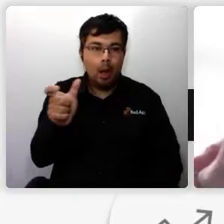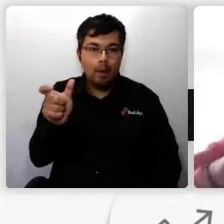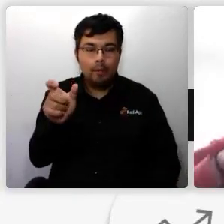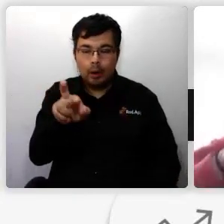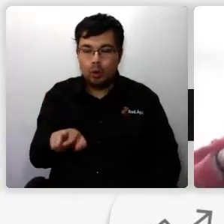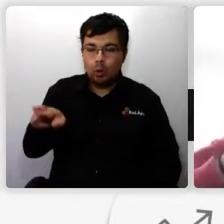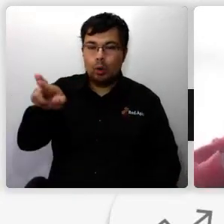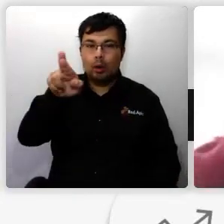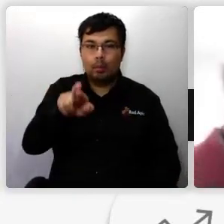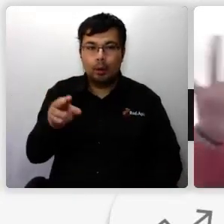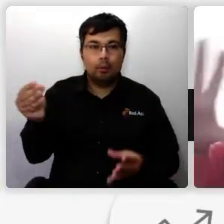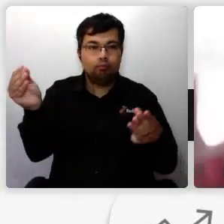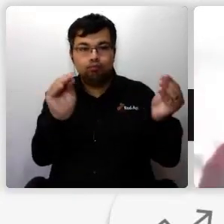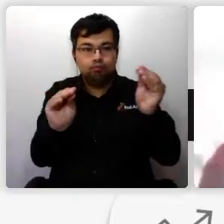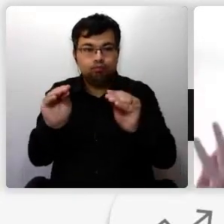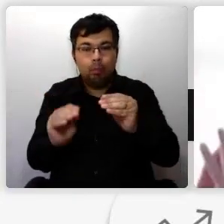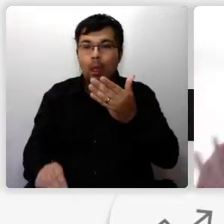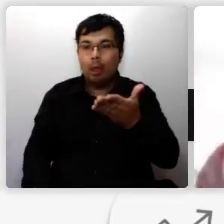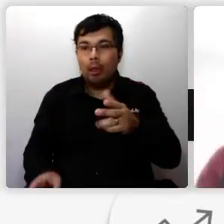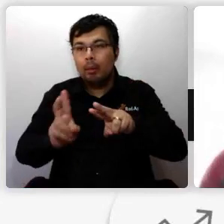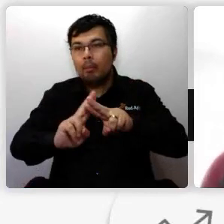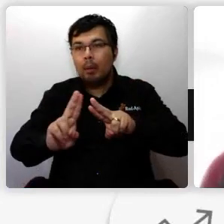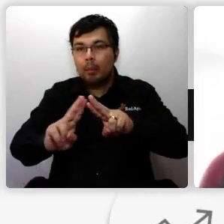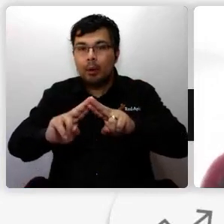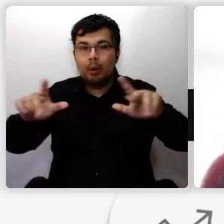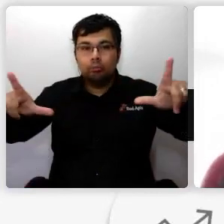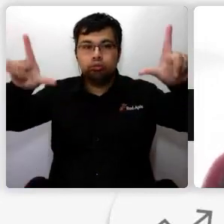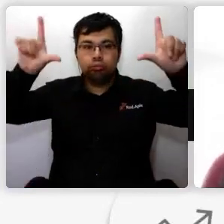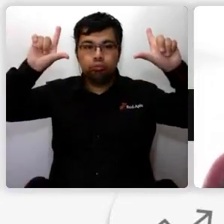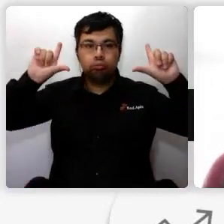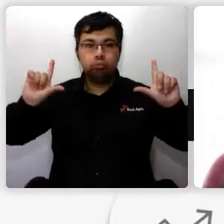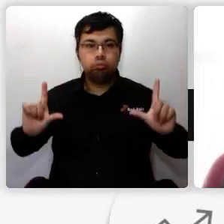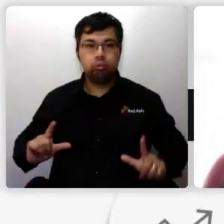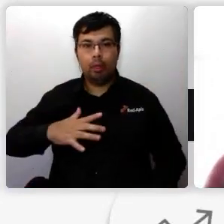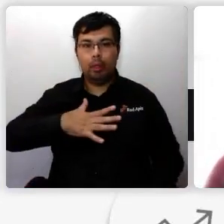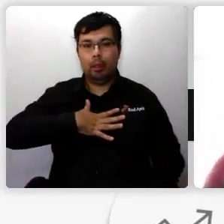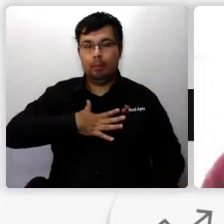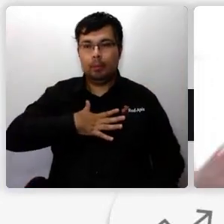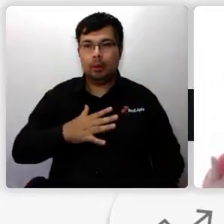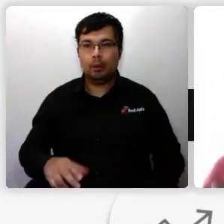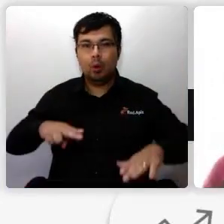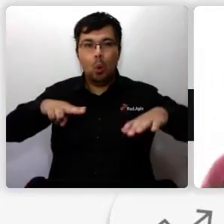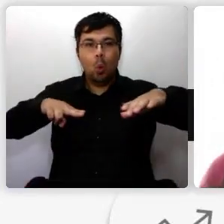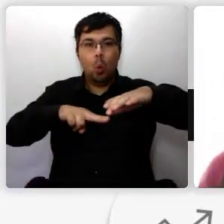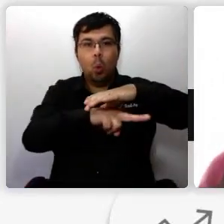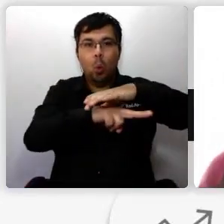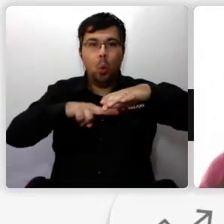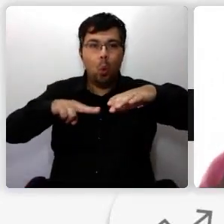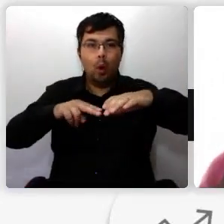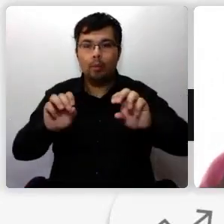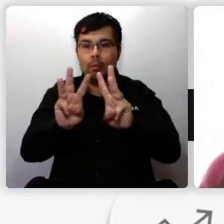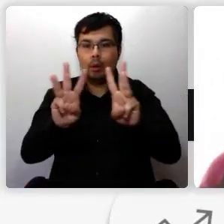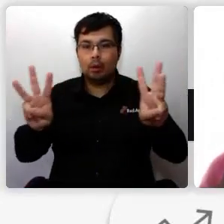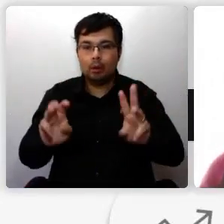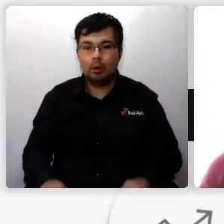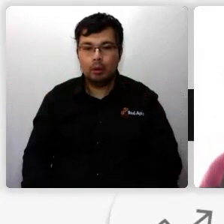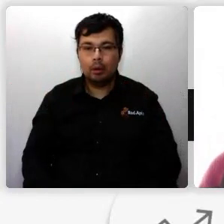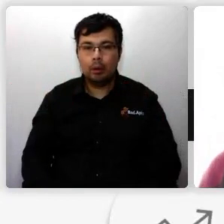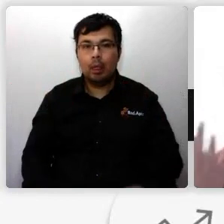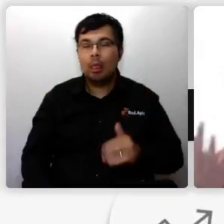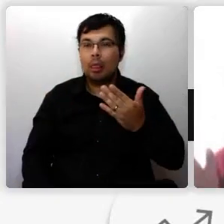Y de alguna manera hace como un escáner de mi sitio y me da todo, dónde están todas mis oportunidades y de manera de optimizar